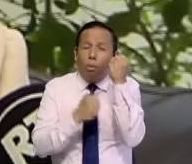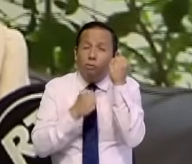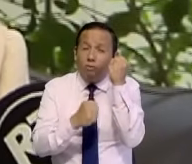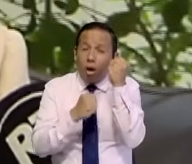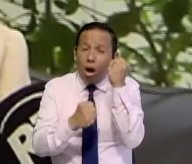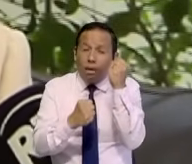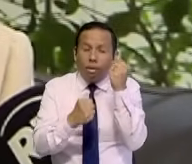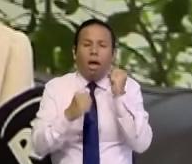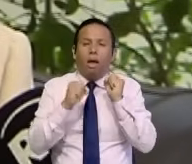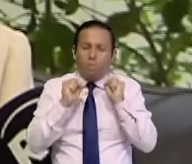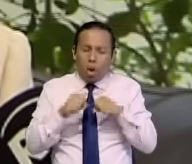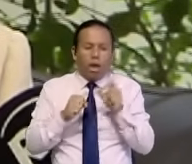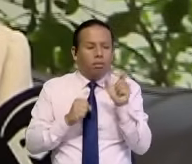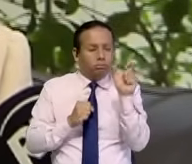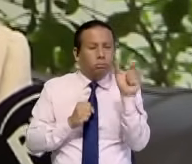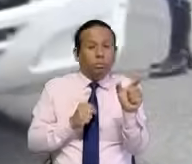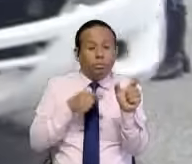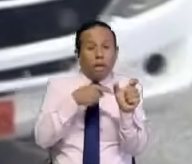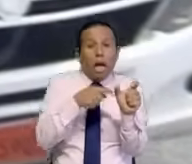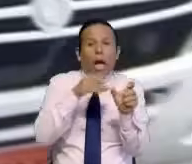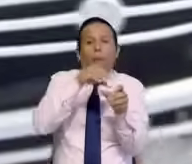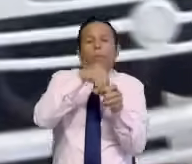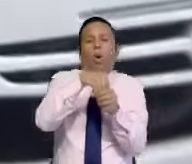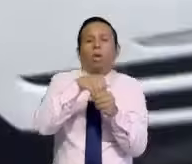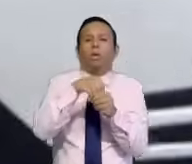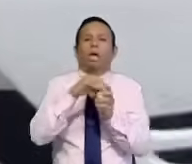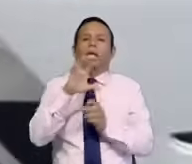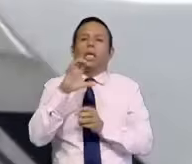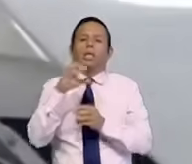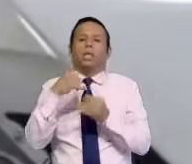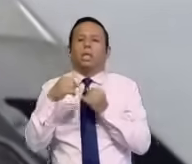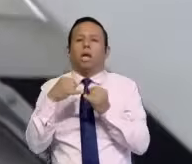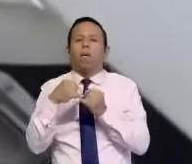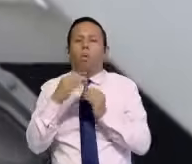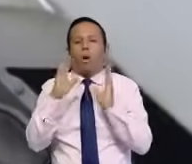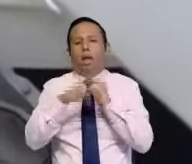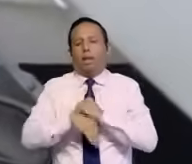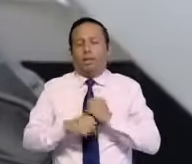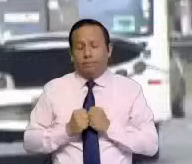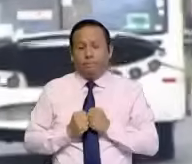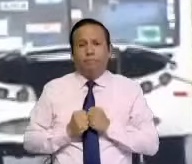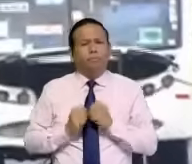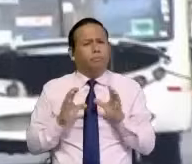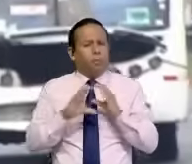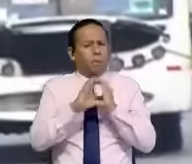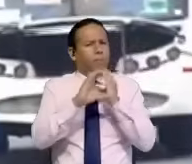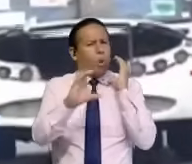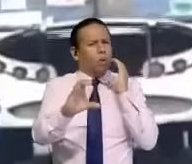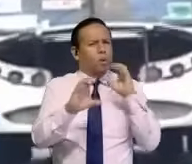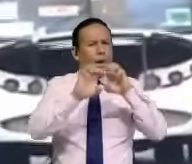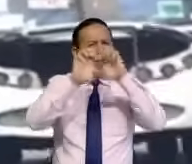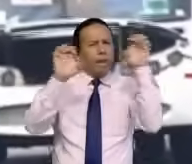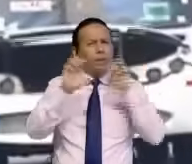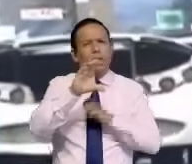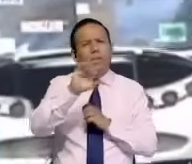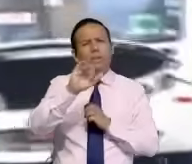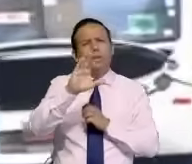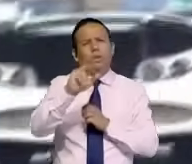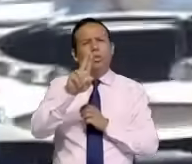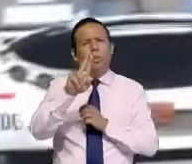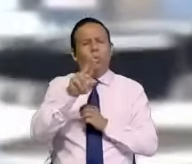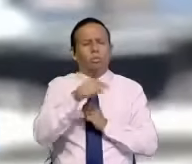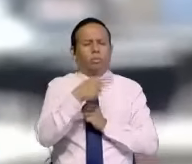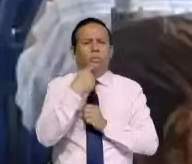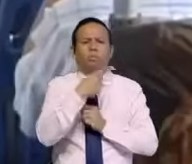podemos guiarnos en una cifra. La historia de los buses que pertenecen al CITU es distinta. Allí el aumento